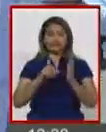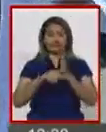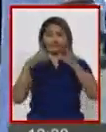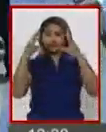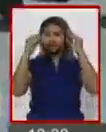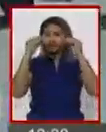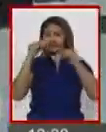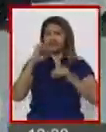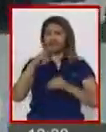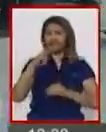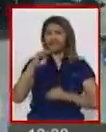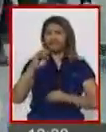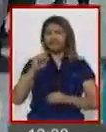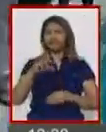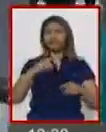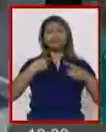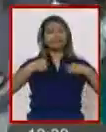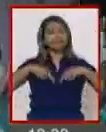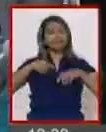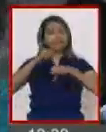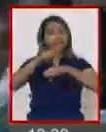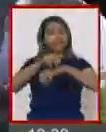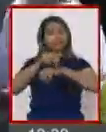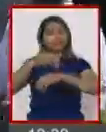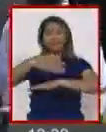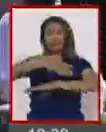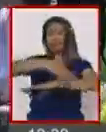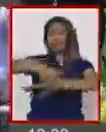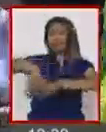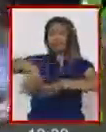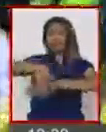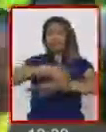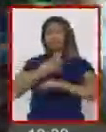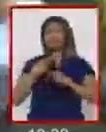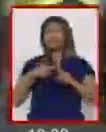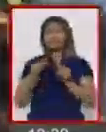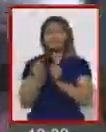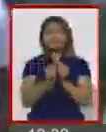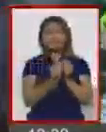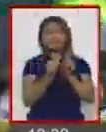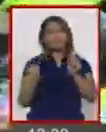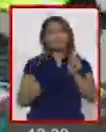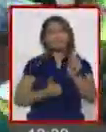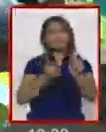Santa Misa, la mamita de Cotoca salió en procesión por las diferentes calles de la ciudad, acompañada de todos los feligreses.